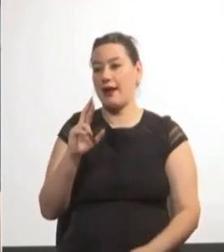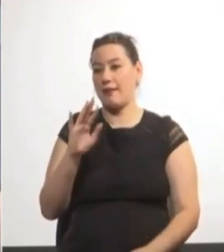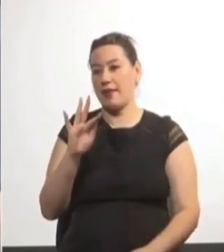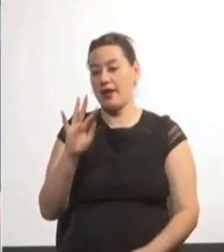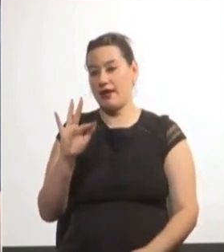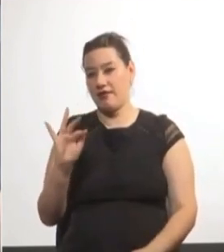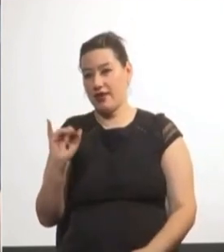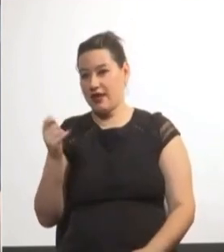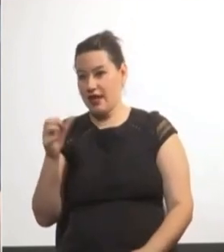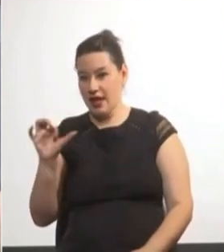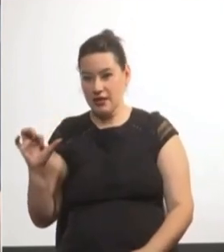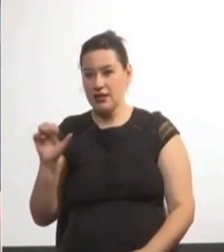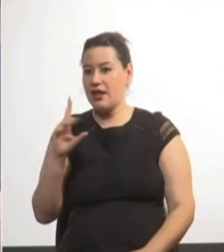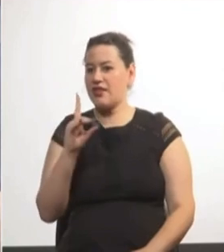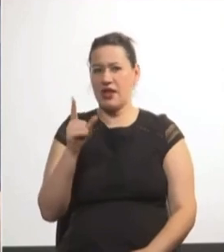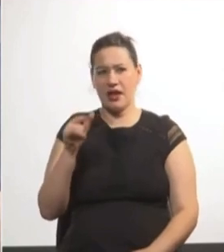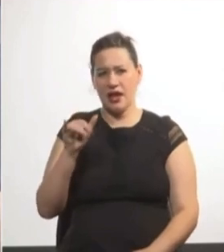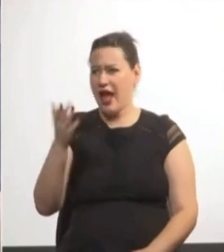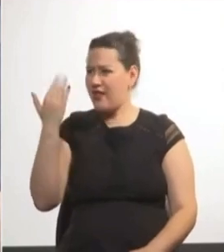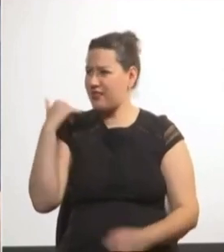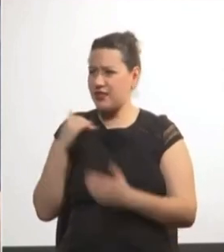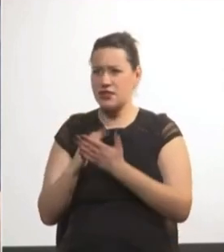antes la DGI en forma permanente.